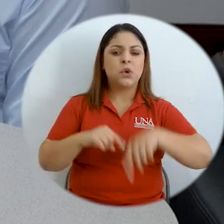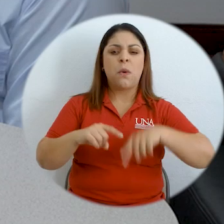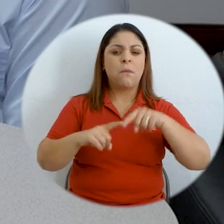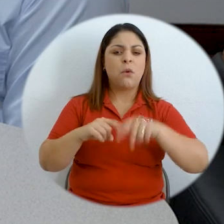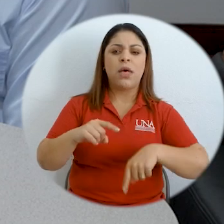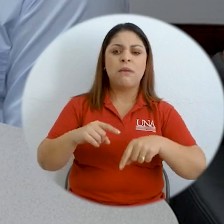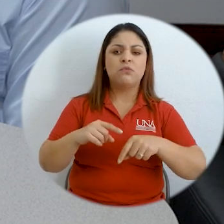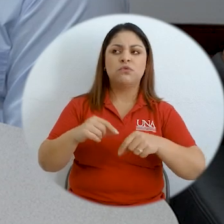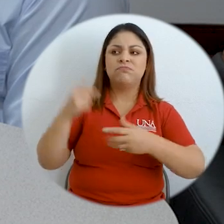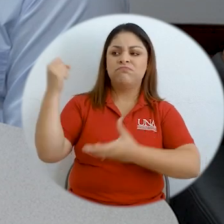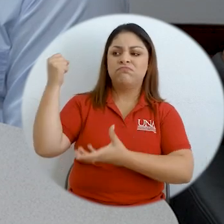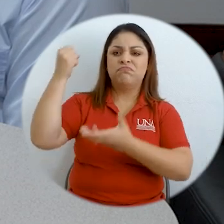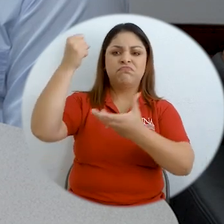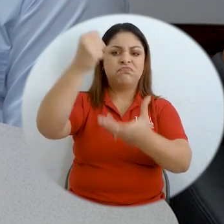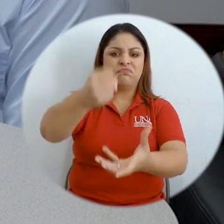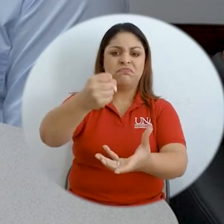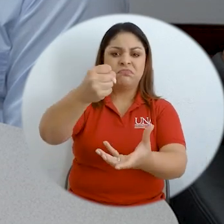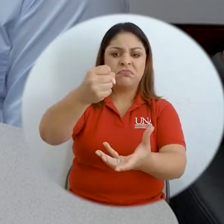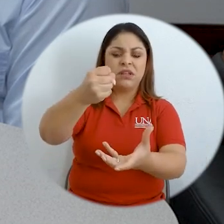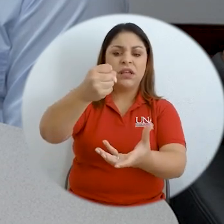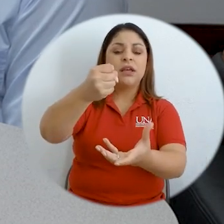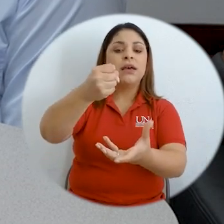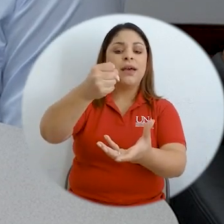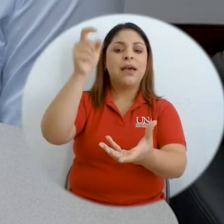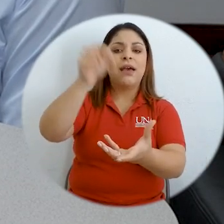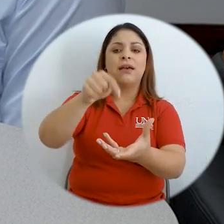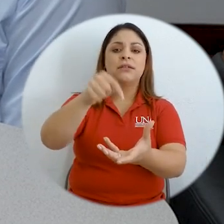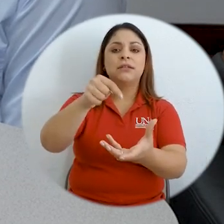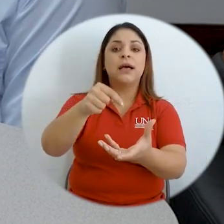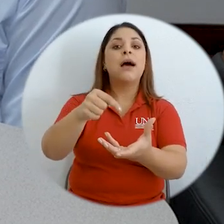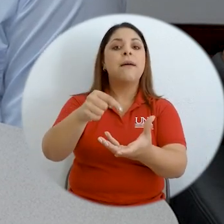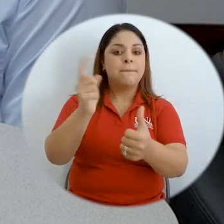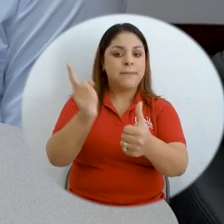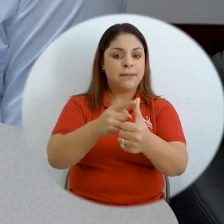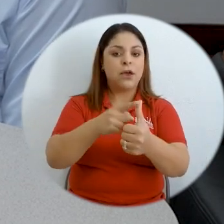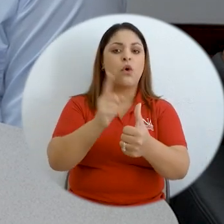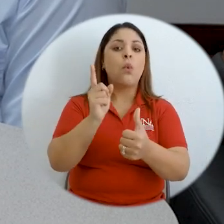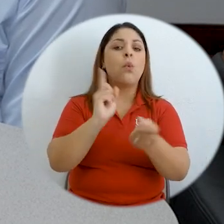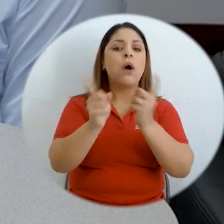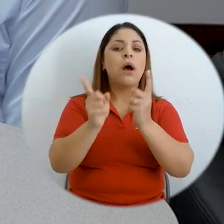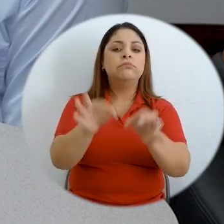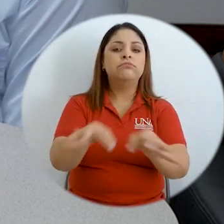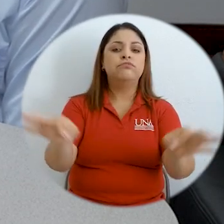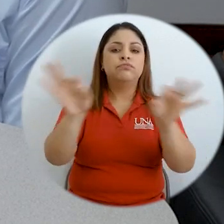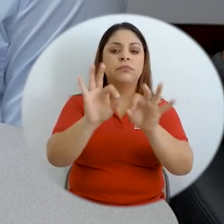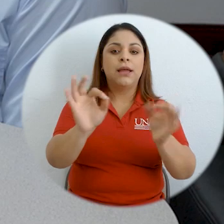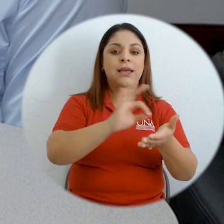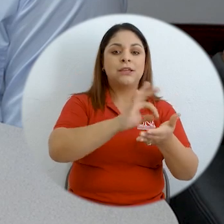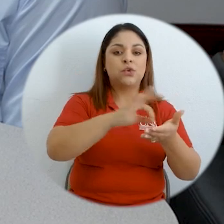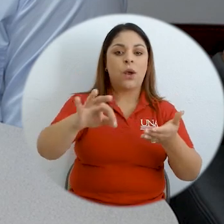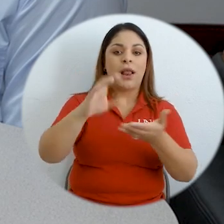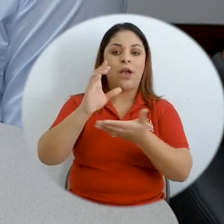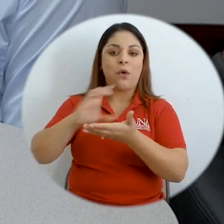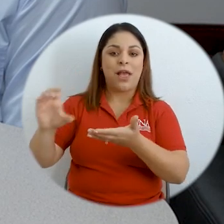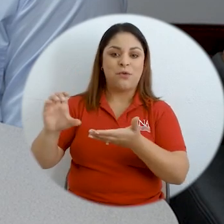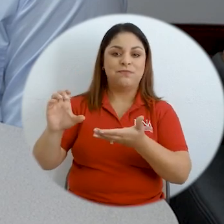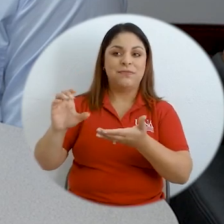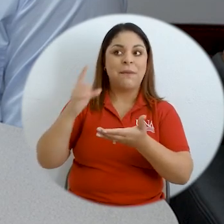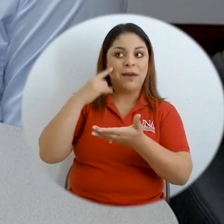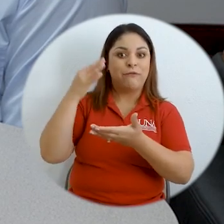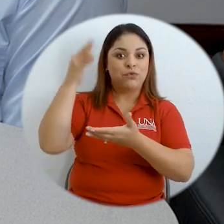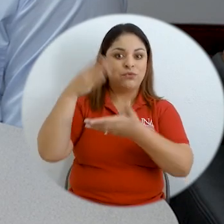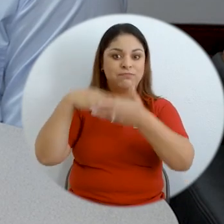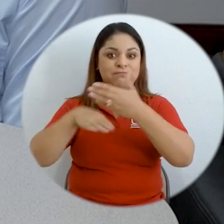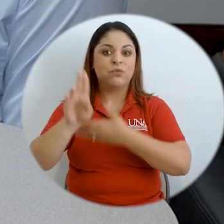en profesionales de alta demanda laboral si primero no nos formamos en primaria y secundaria. No podemos pensar en un país